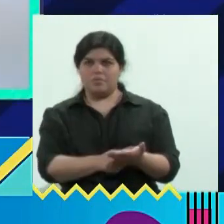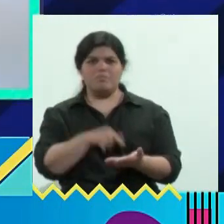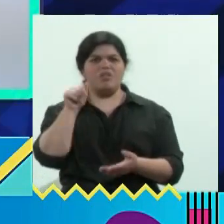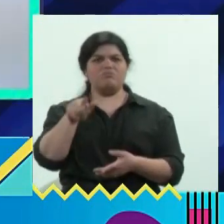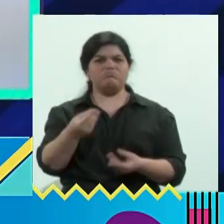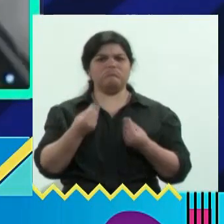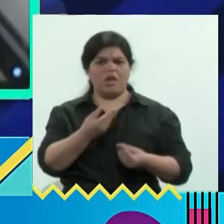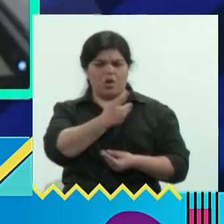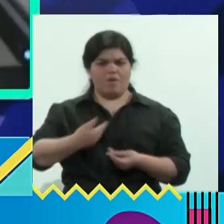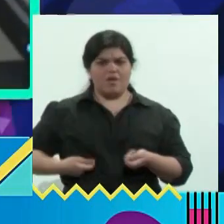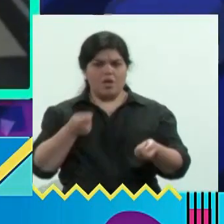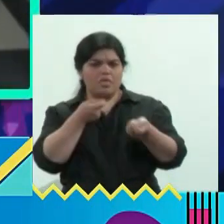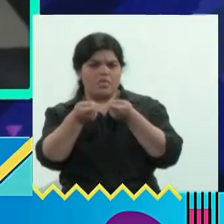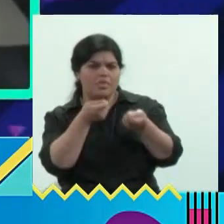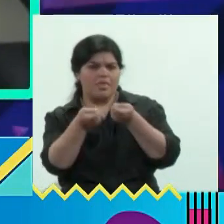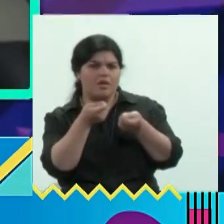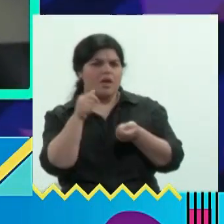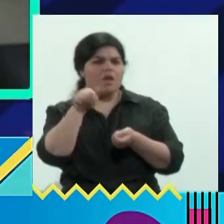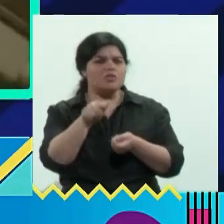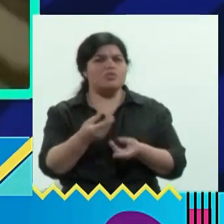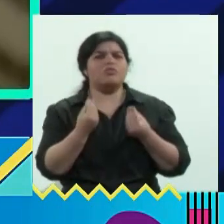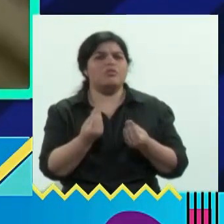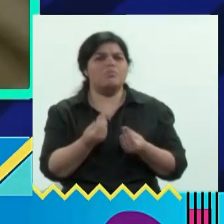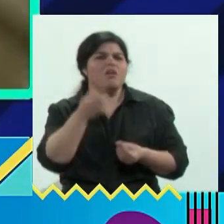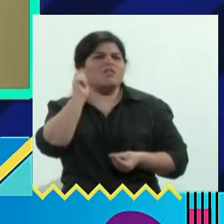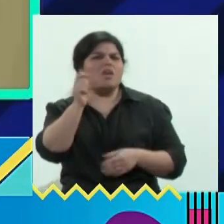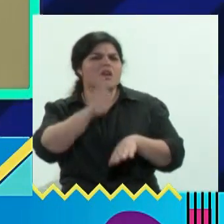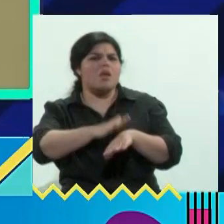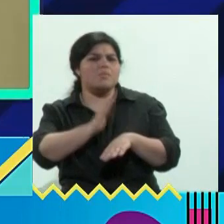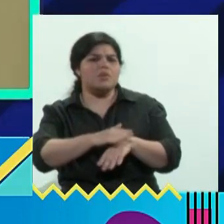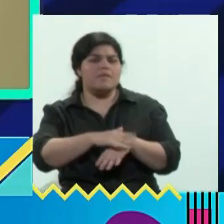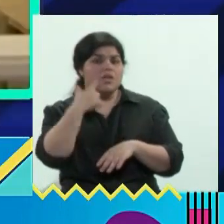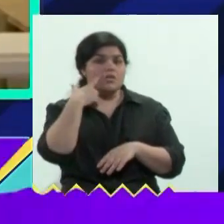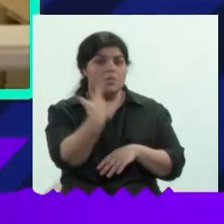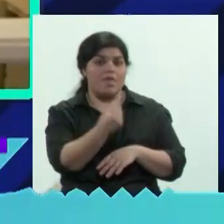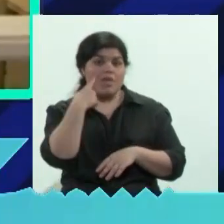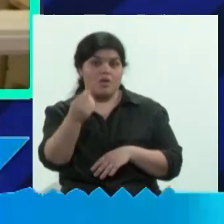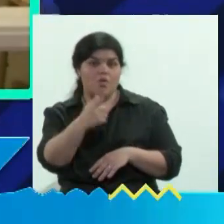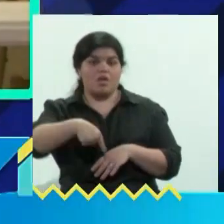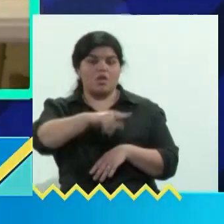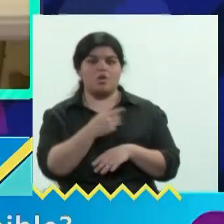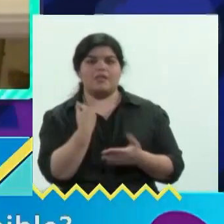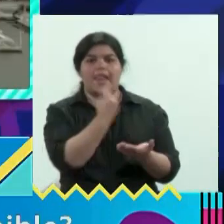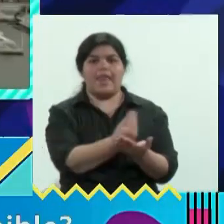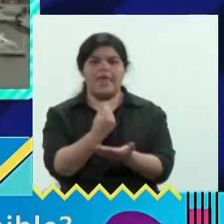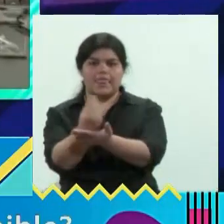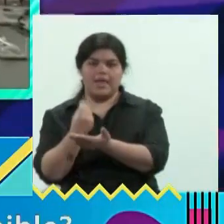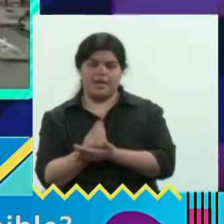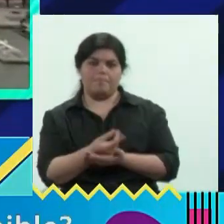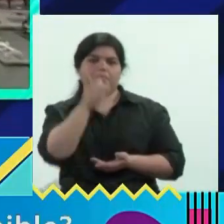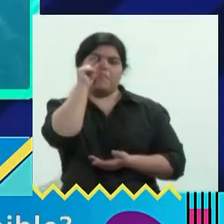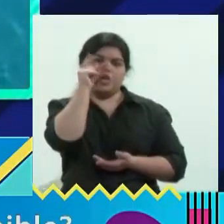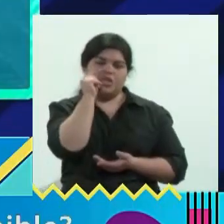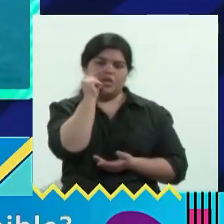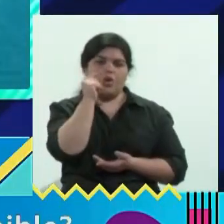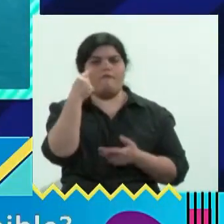instrumental. La conducción de la ciudad tienen que tenerla los ciudadanos a través de los líderes que tienen, los líderes vecinales, los líderes políticos, los